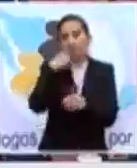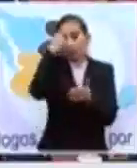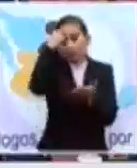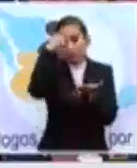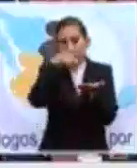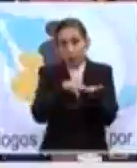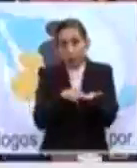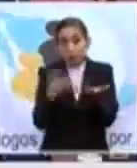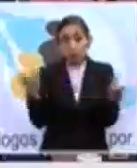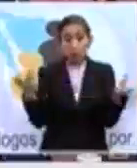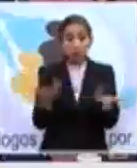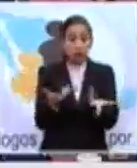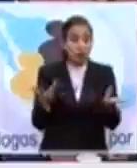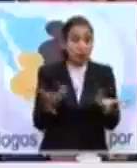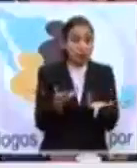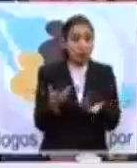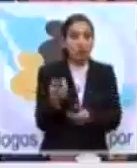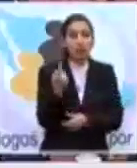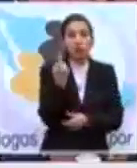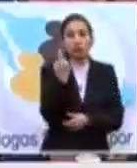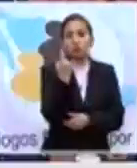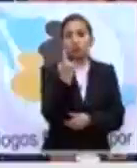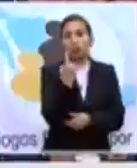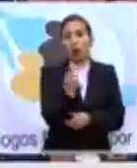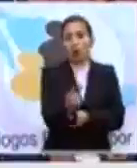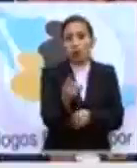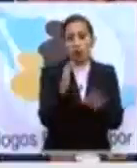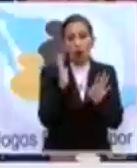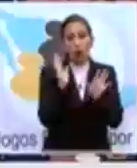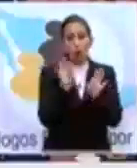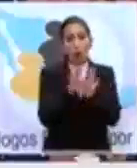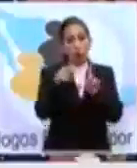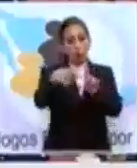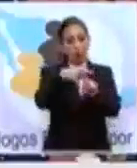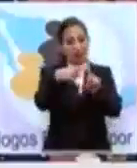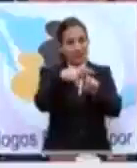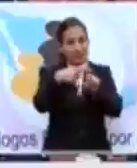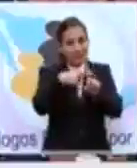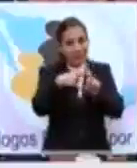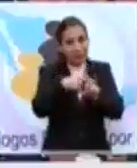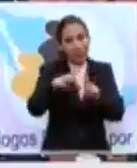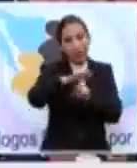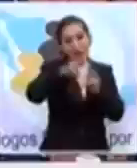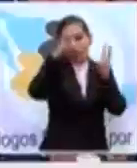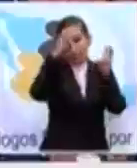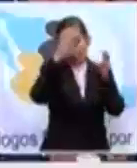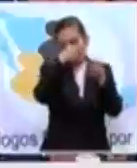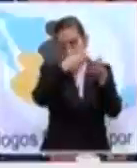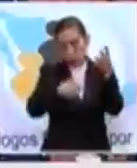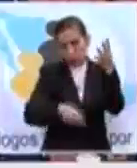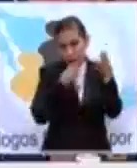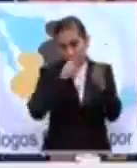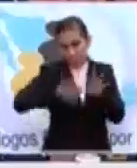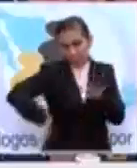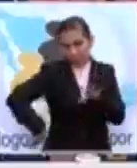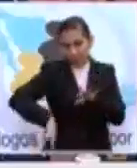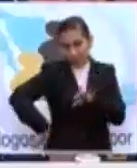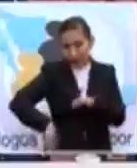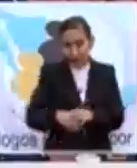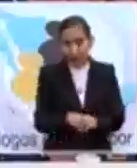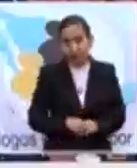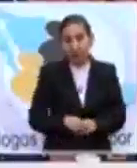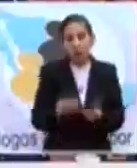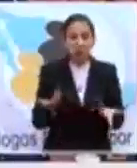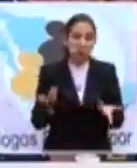si se genera una tendencia positiva en aspectos como estos que acabo de